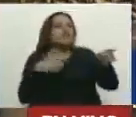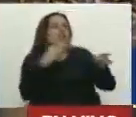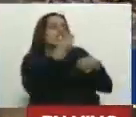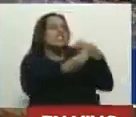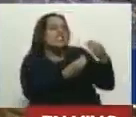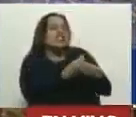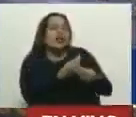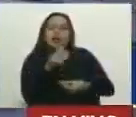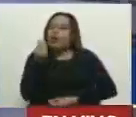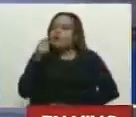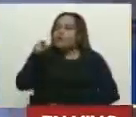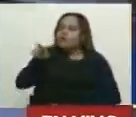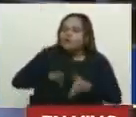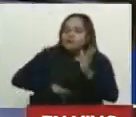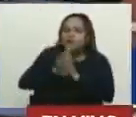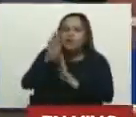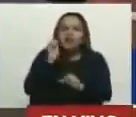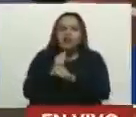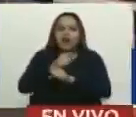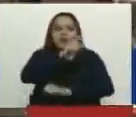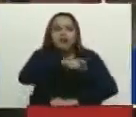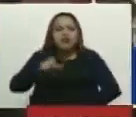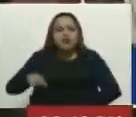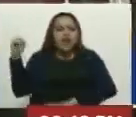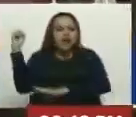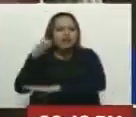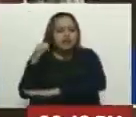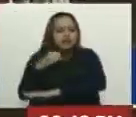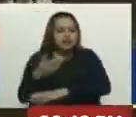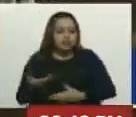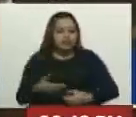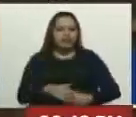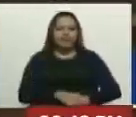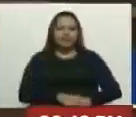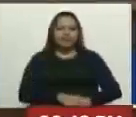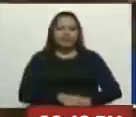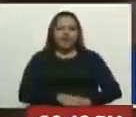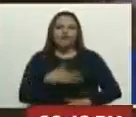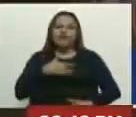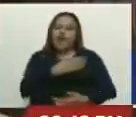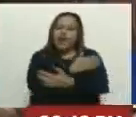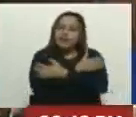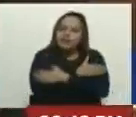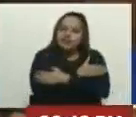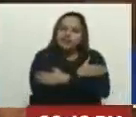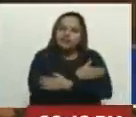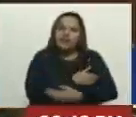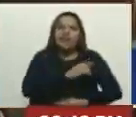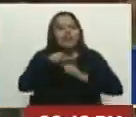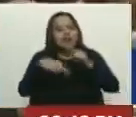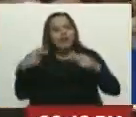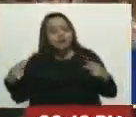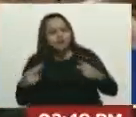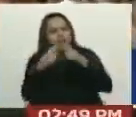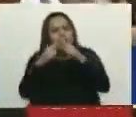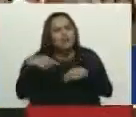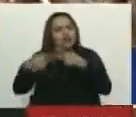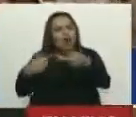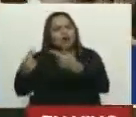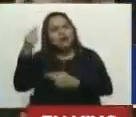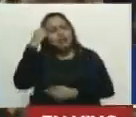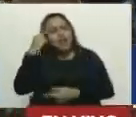tú en el avance y en el trabajo de personas con trastornos del espectro autista? Así que un abrazo, nos vamos a seguir viendo en todos estos días